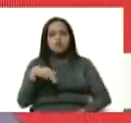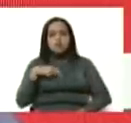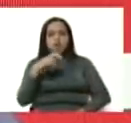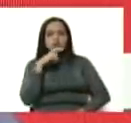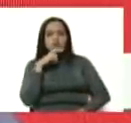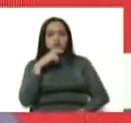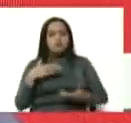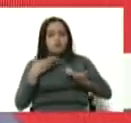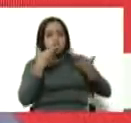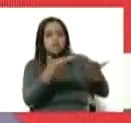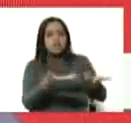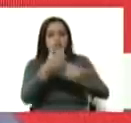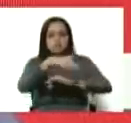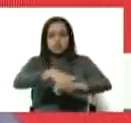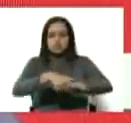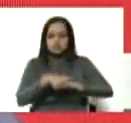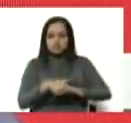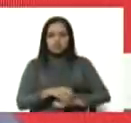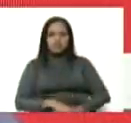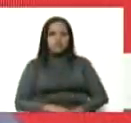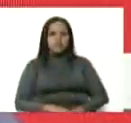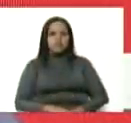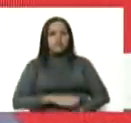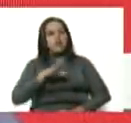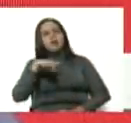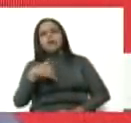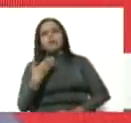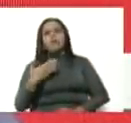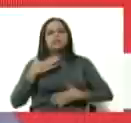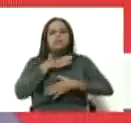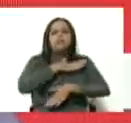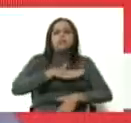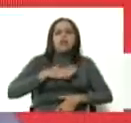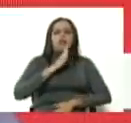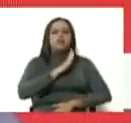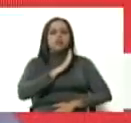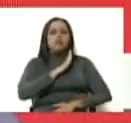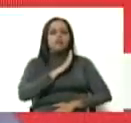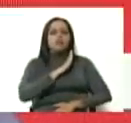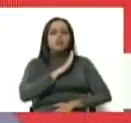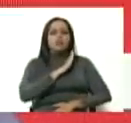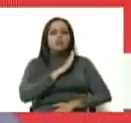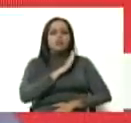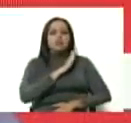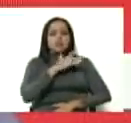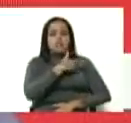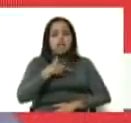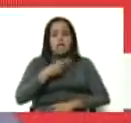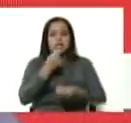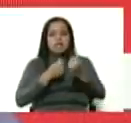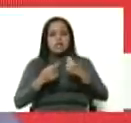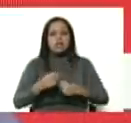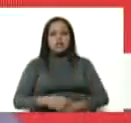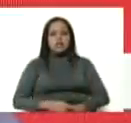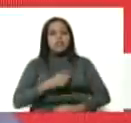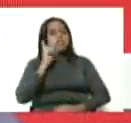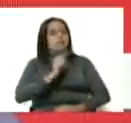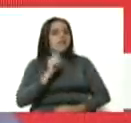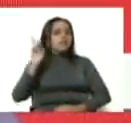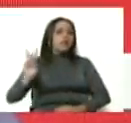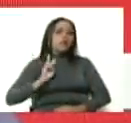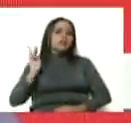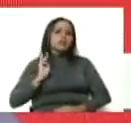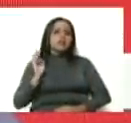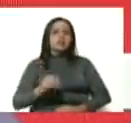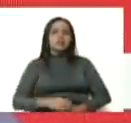al Reino Unido para poder satisfacer sus propios intereses personales y de sus amos de Washington.